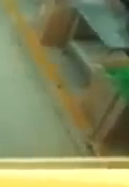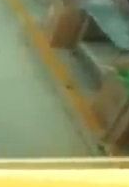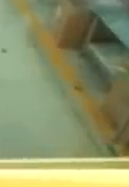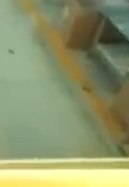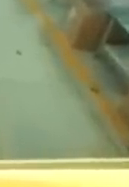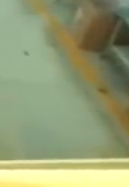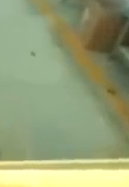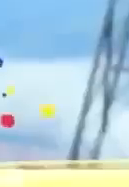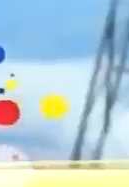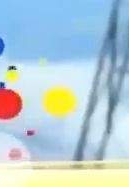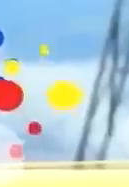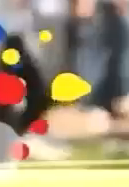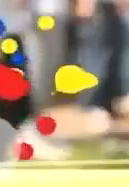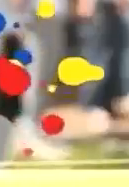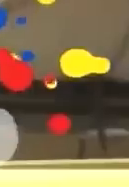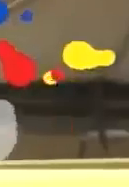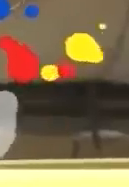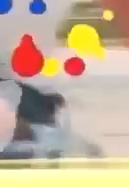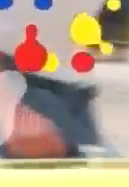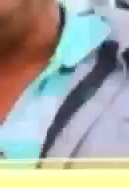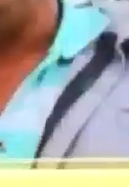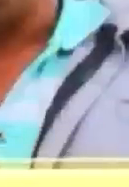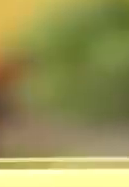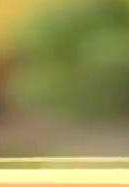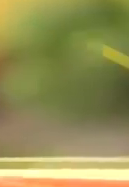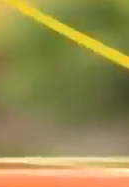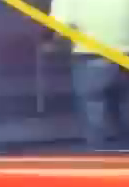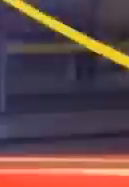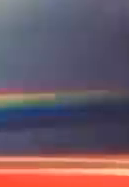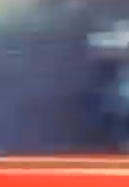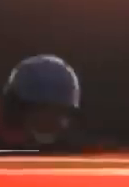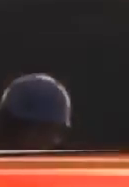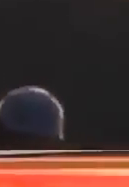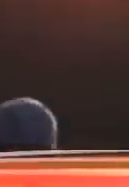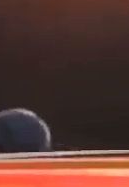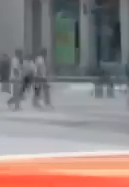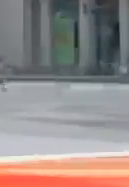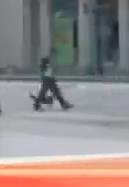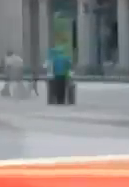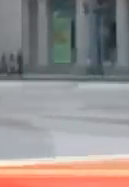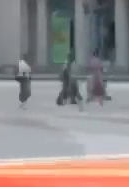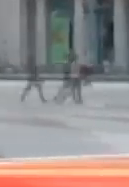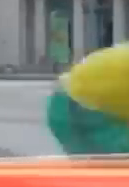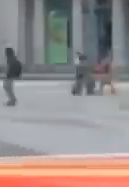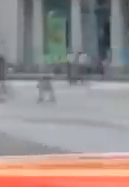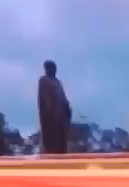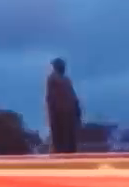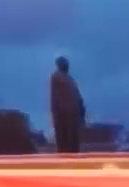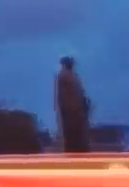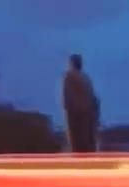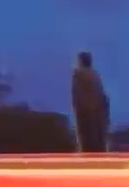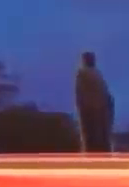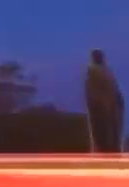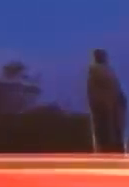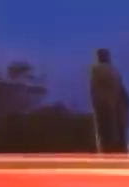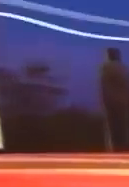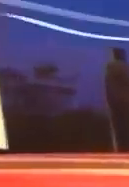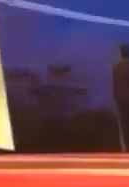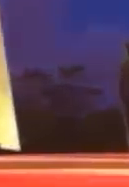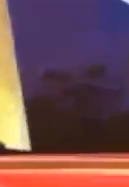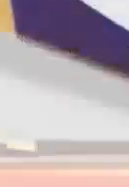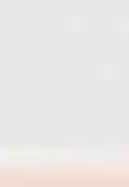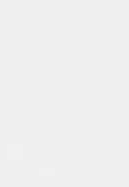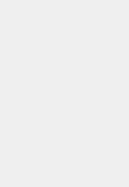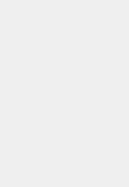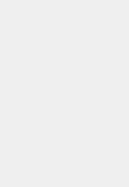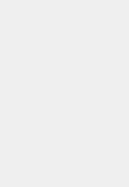bienvenidos y bienvenidas a continuación una transmisión conjunta de radio y televisión por su derecho a recibir